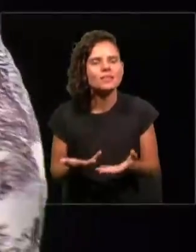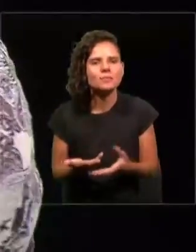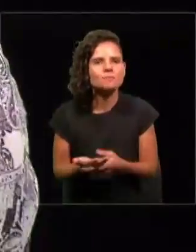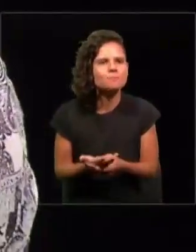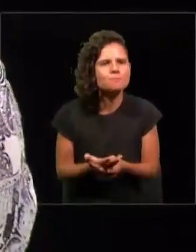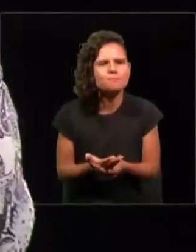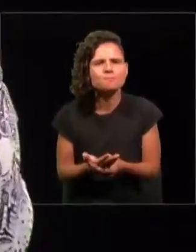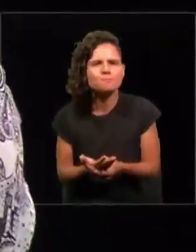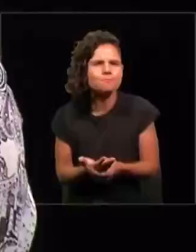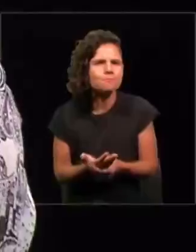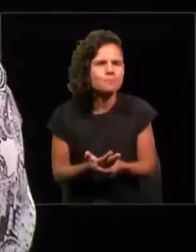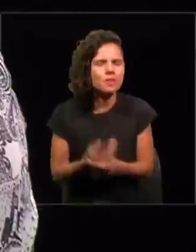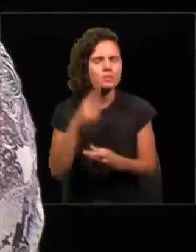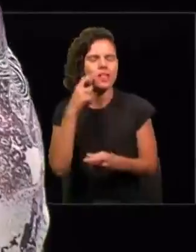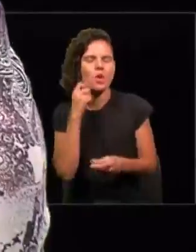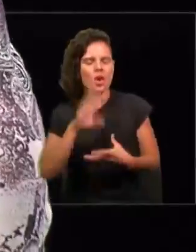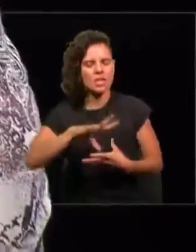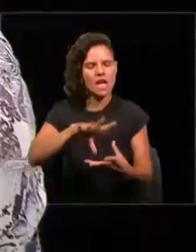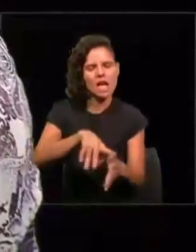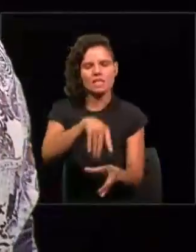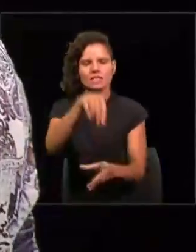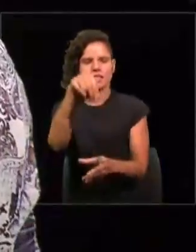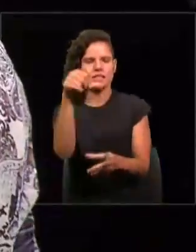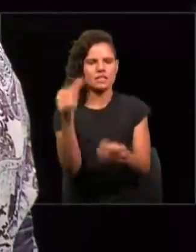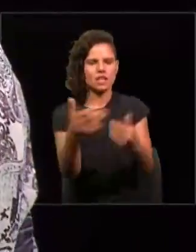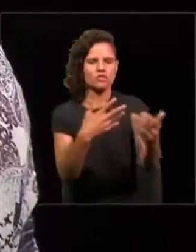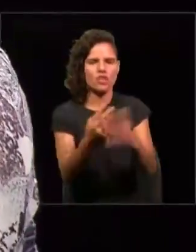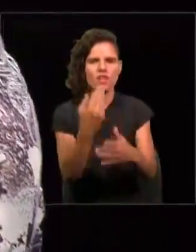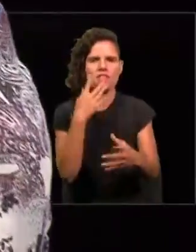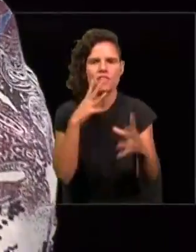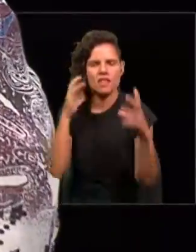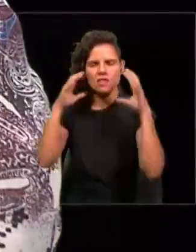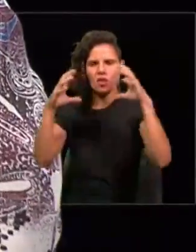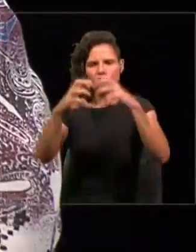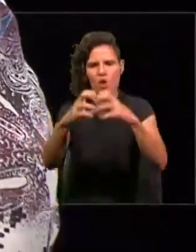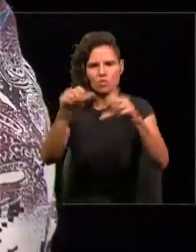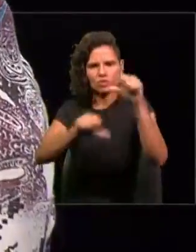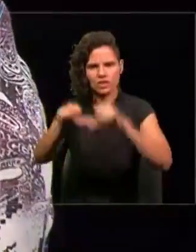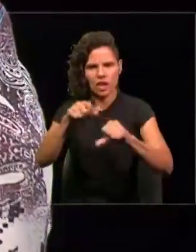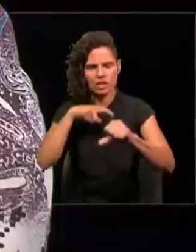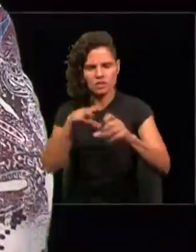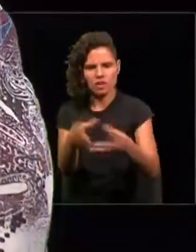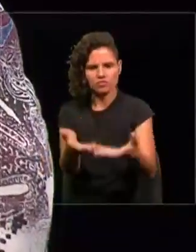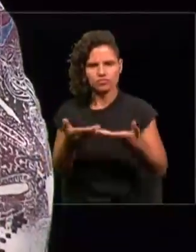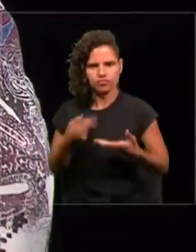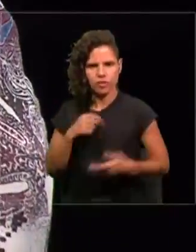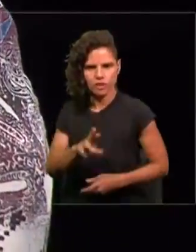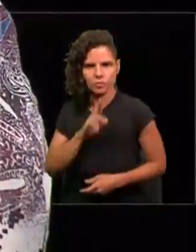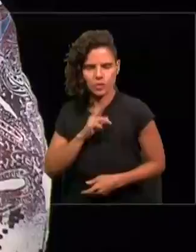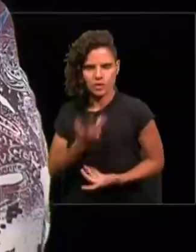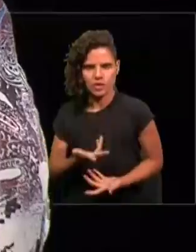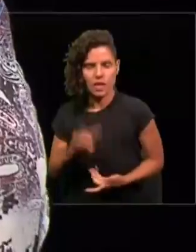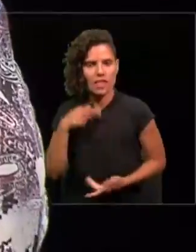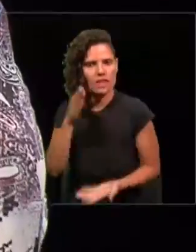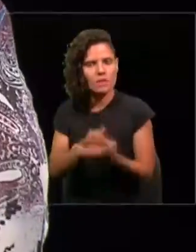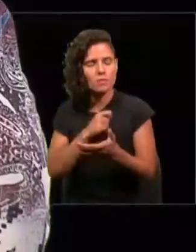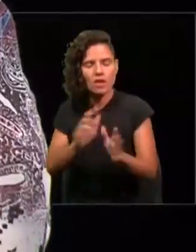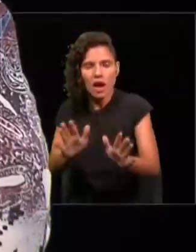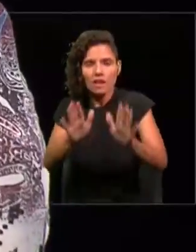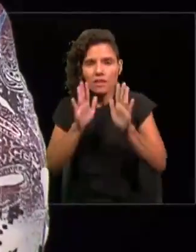consistencia esencialista y biologista que proviene de la neurociencia hoy día. Hay que estar